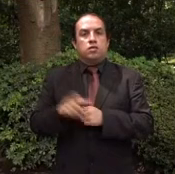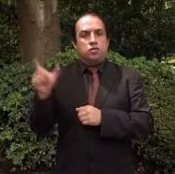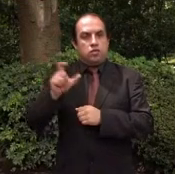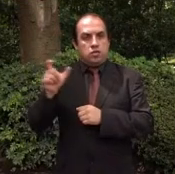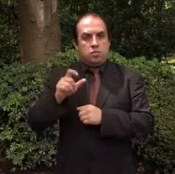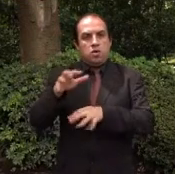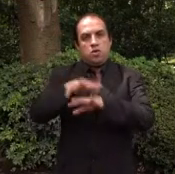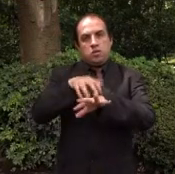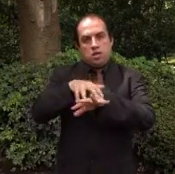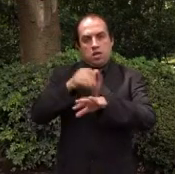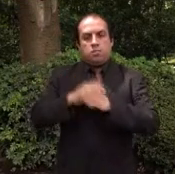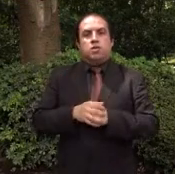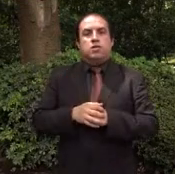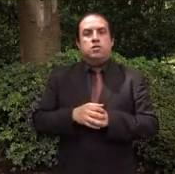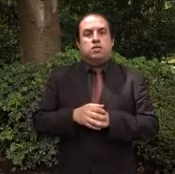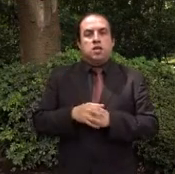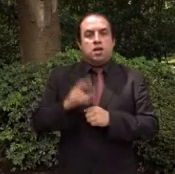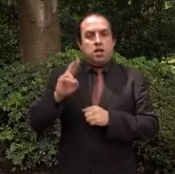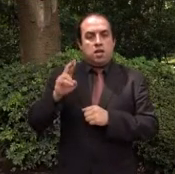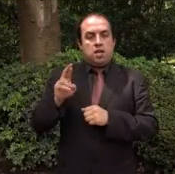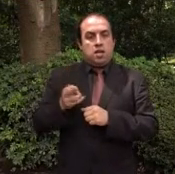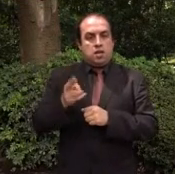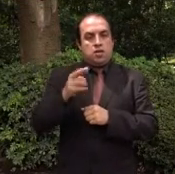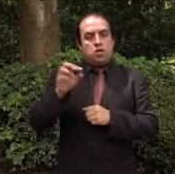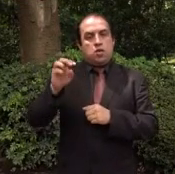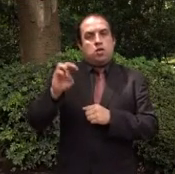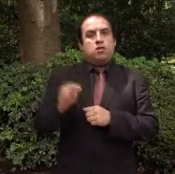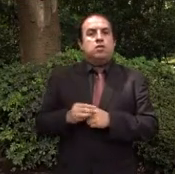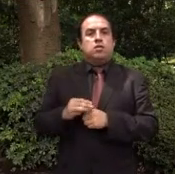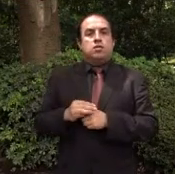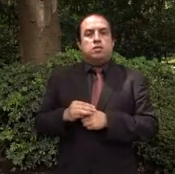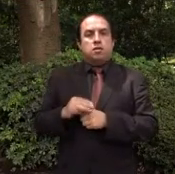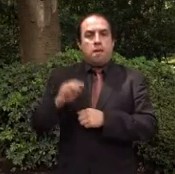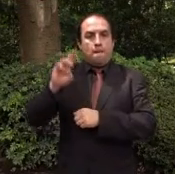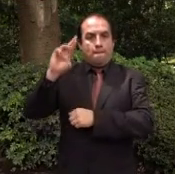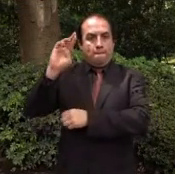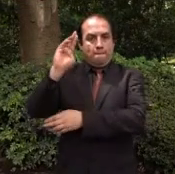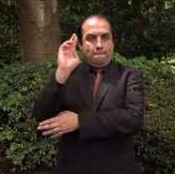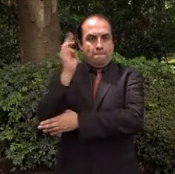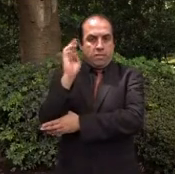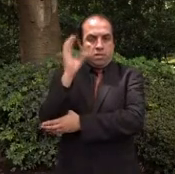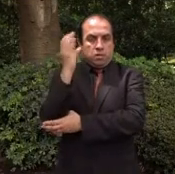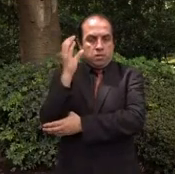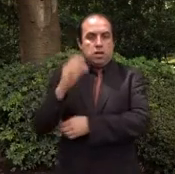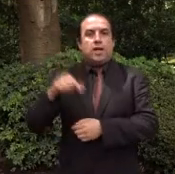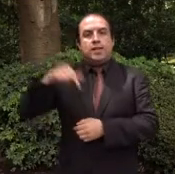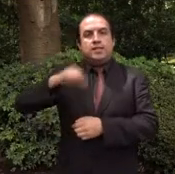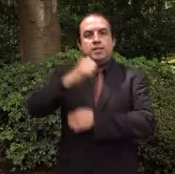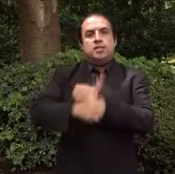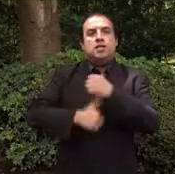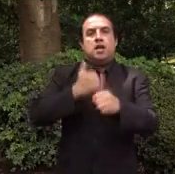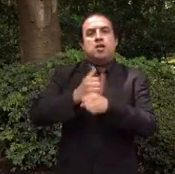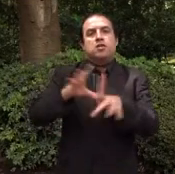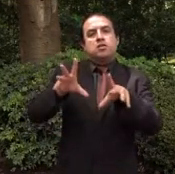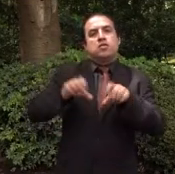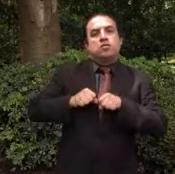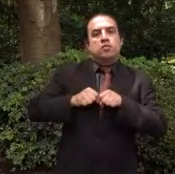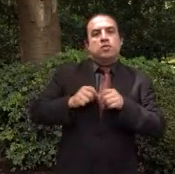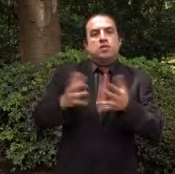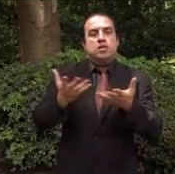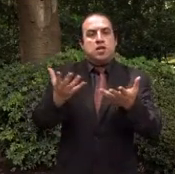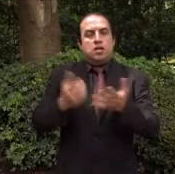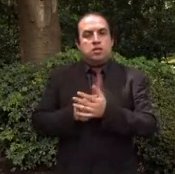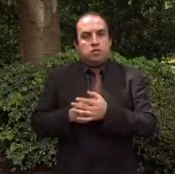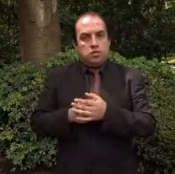Xochimilco. El río de la Magdalena Contreras, que también este año se está recuperando y haciendo un drenaje